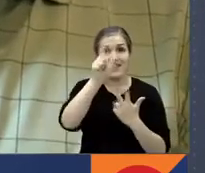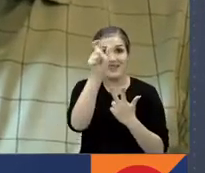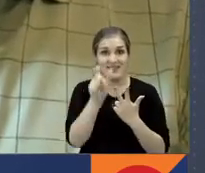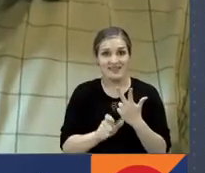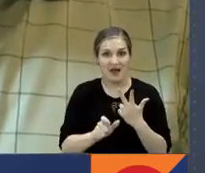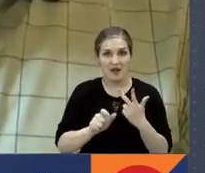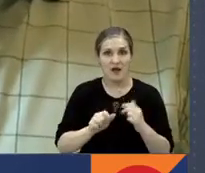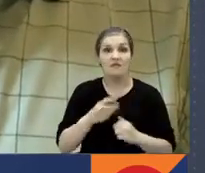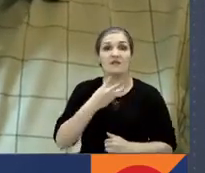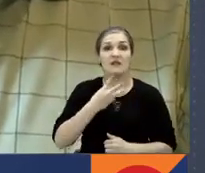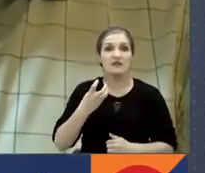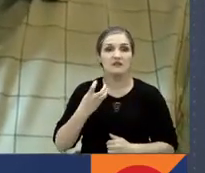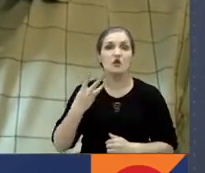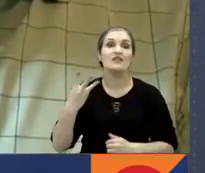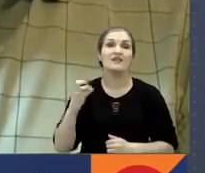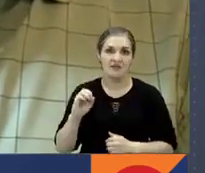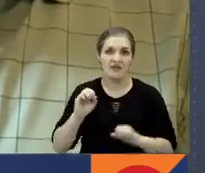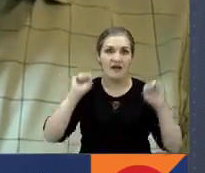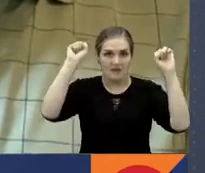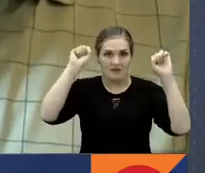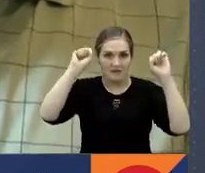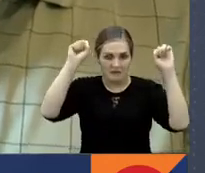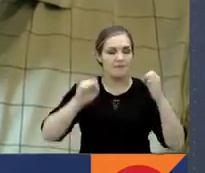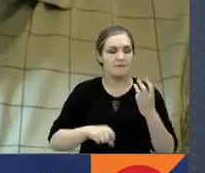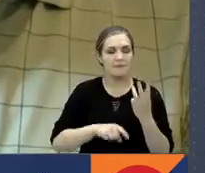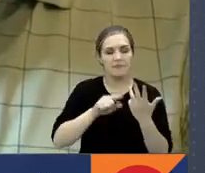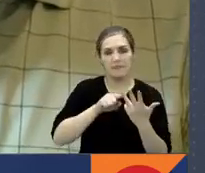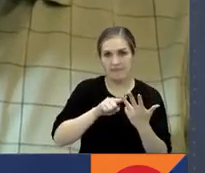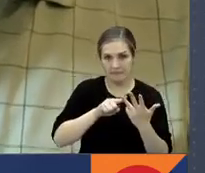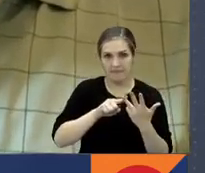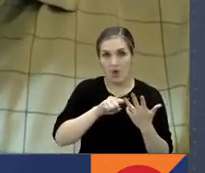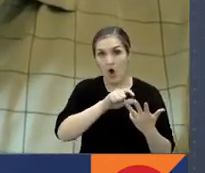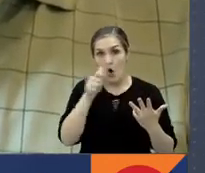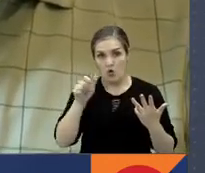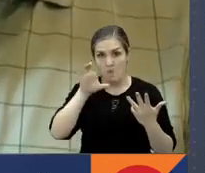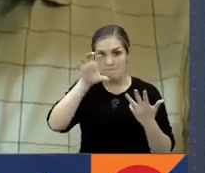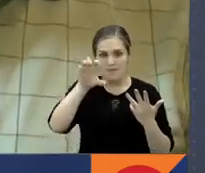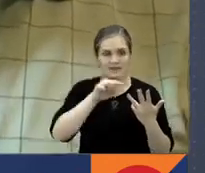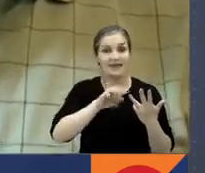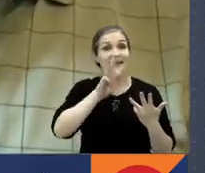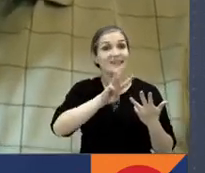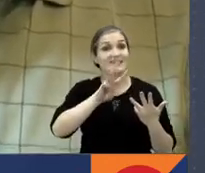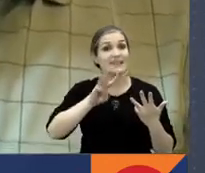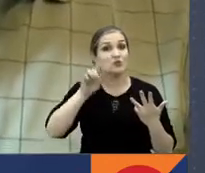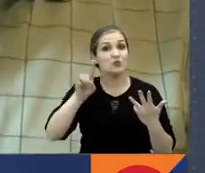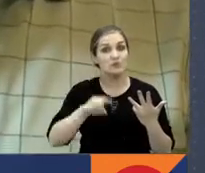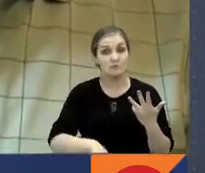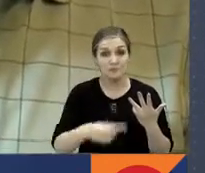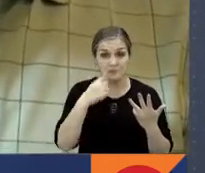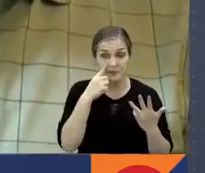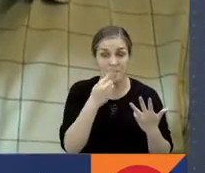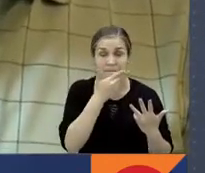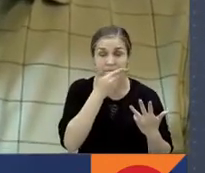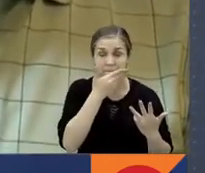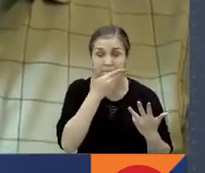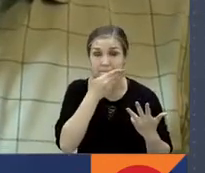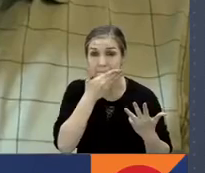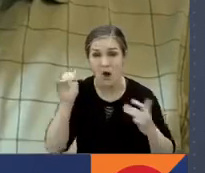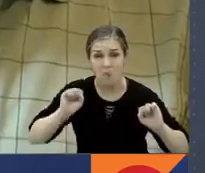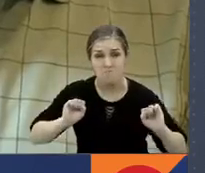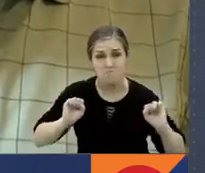330. El cuarto es Shen Li Jun, 331, segundo mejor registro. Y atención, el mejor